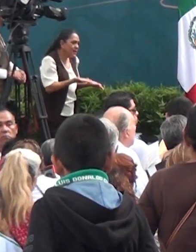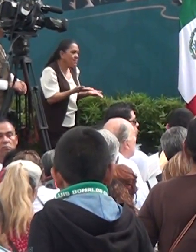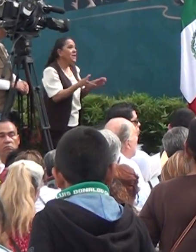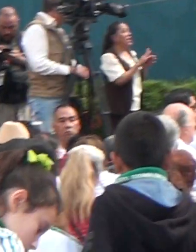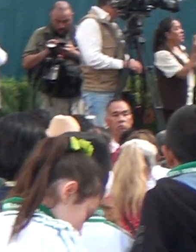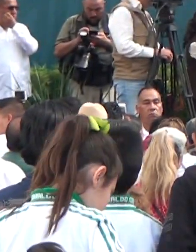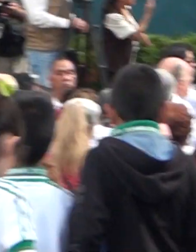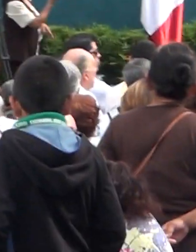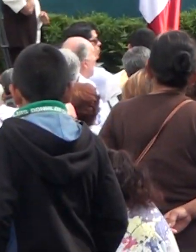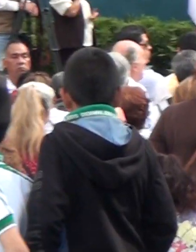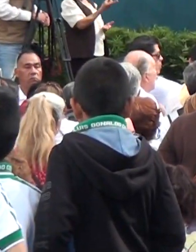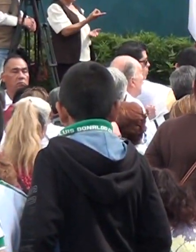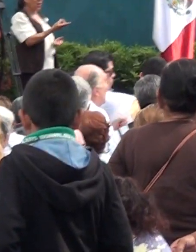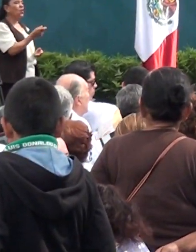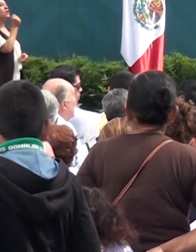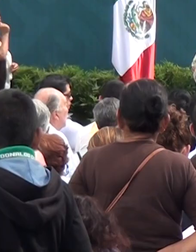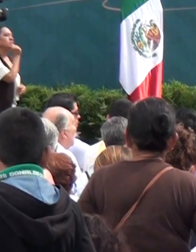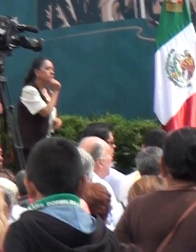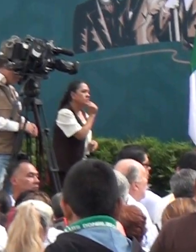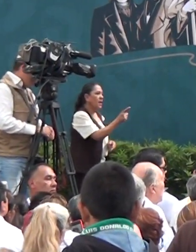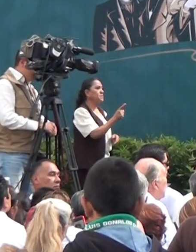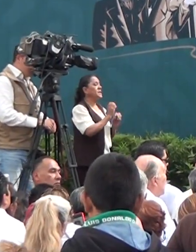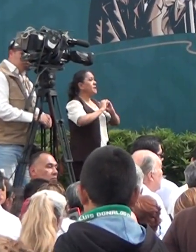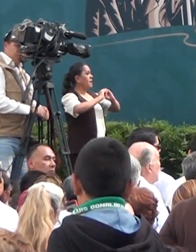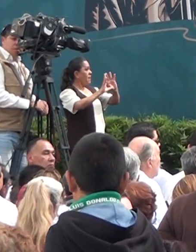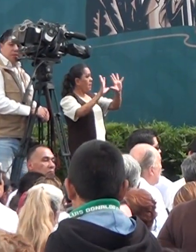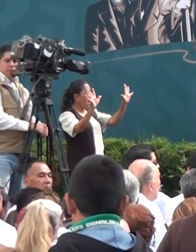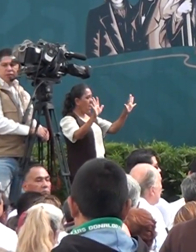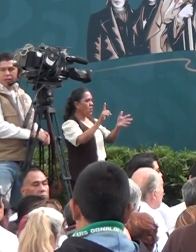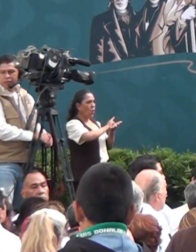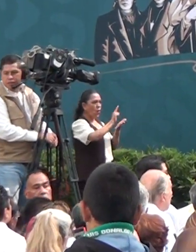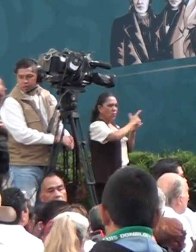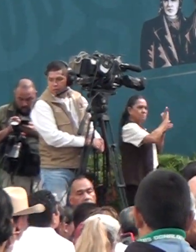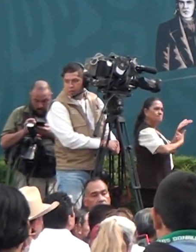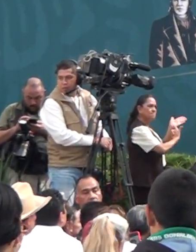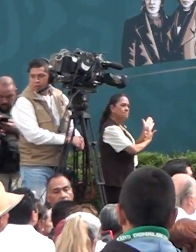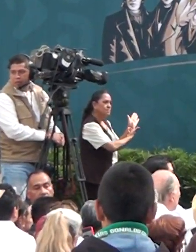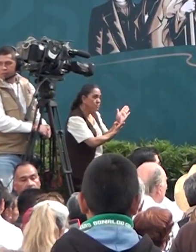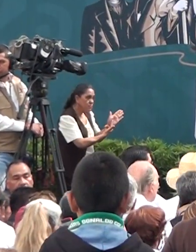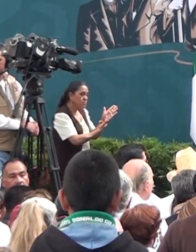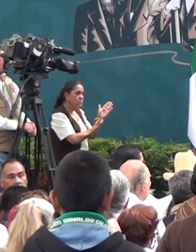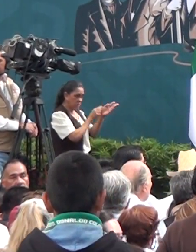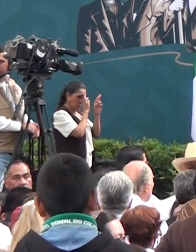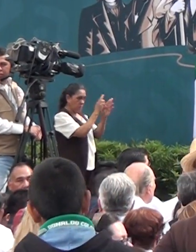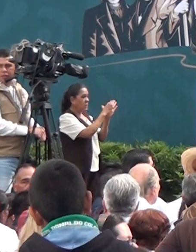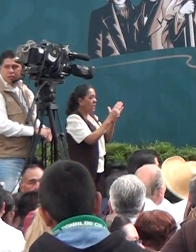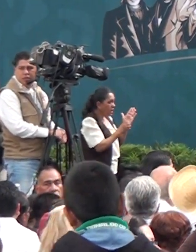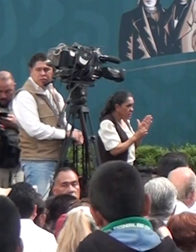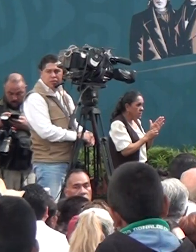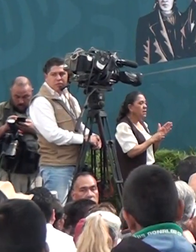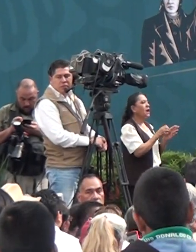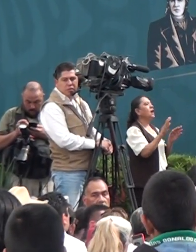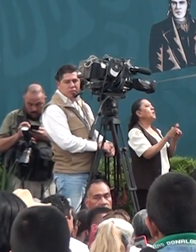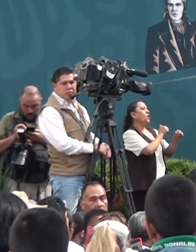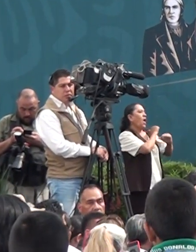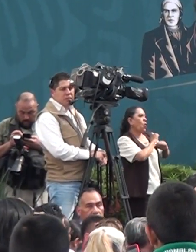como usted lo dijo, sino también claridad, transparencia y ética de parte de las